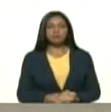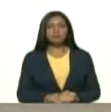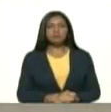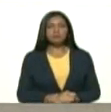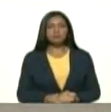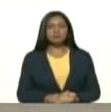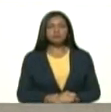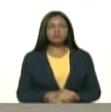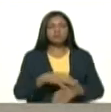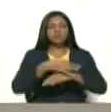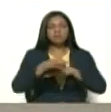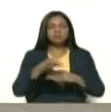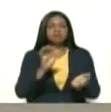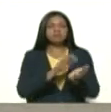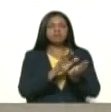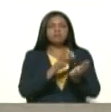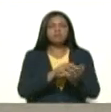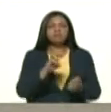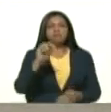En el municipio Maneiro.